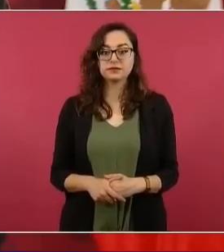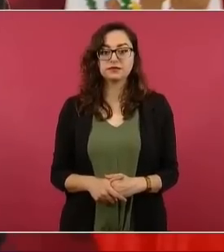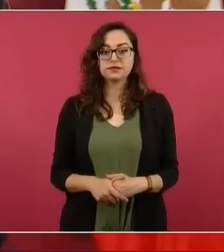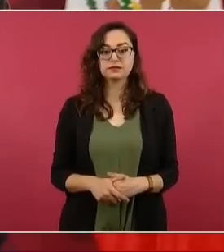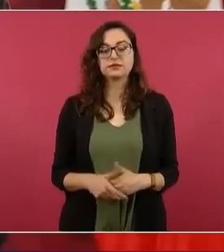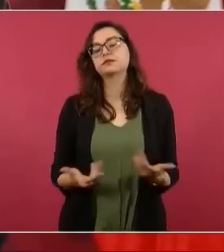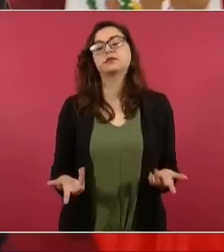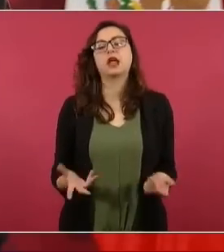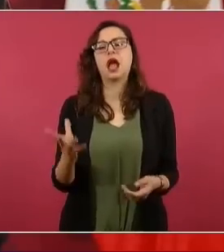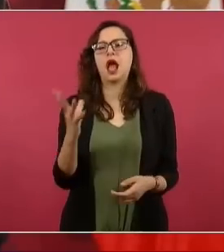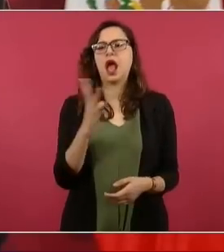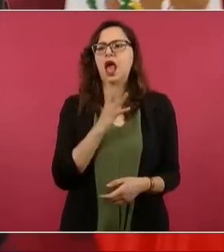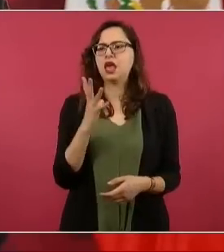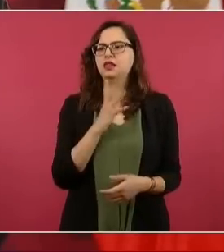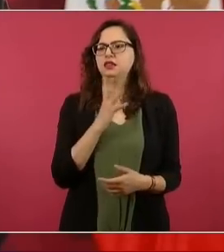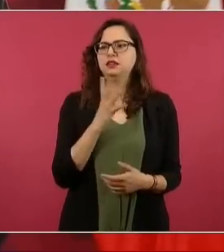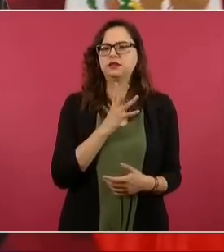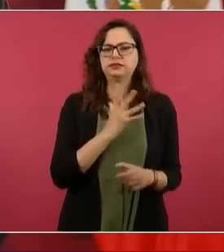Loret de Mola,